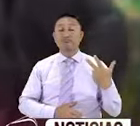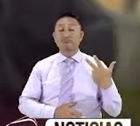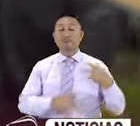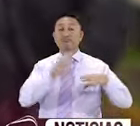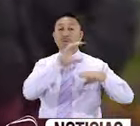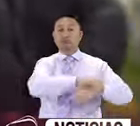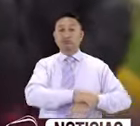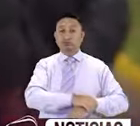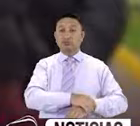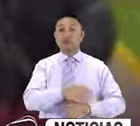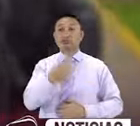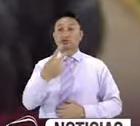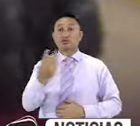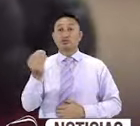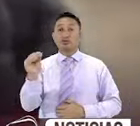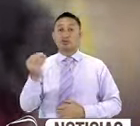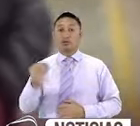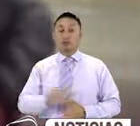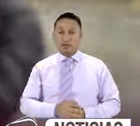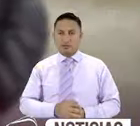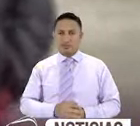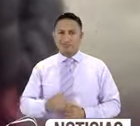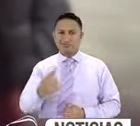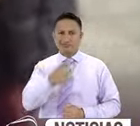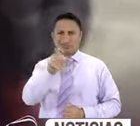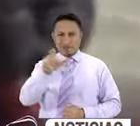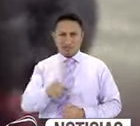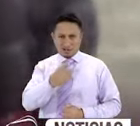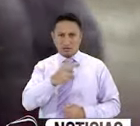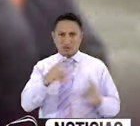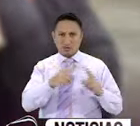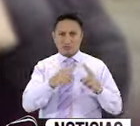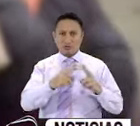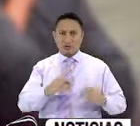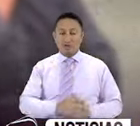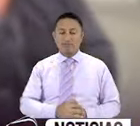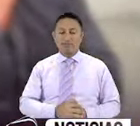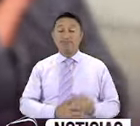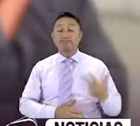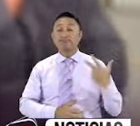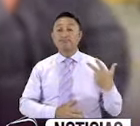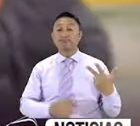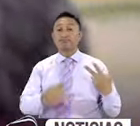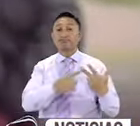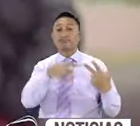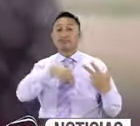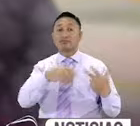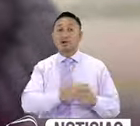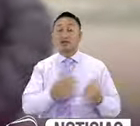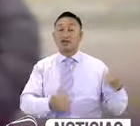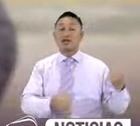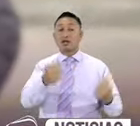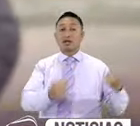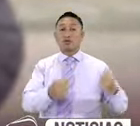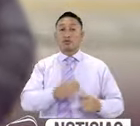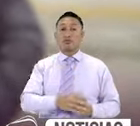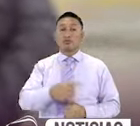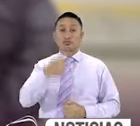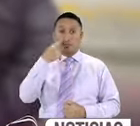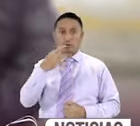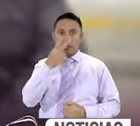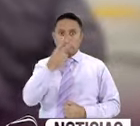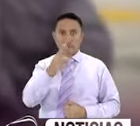ellos menores de edad, quienes fueron reconocidos por la víctima. Los sospechosos circulaban en un auto. El conductor, al notar la presencia